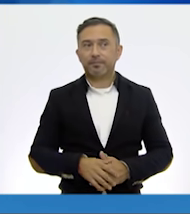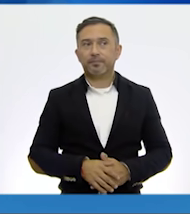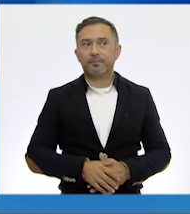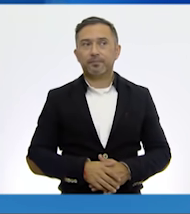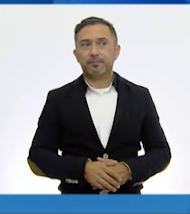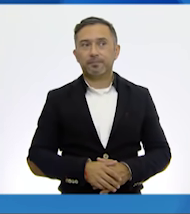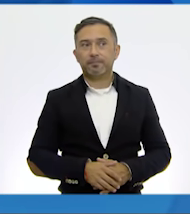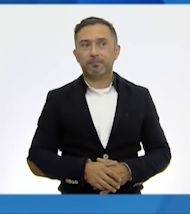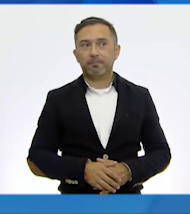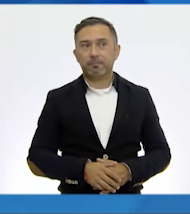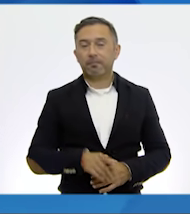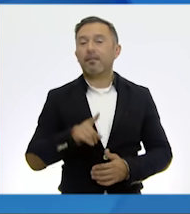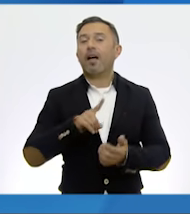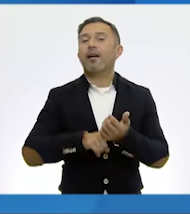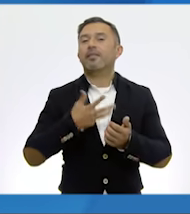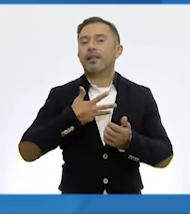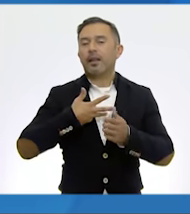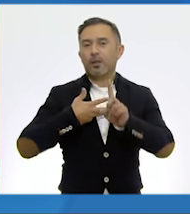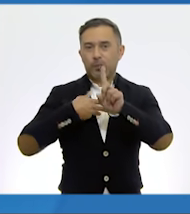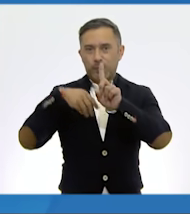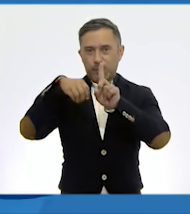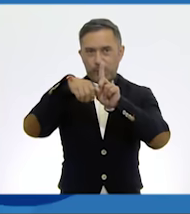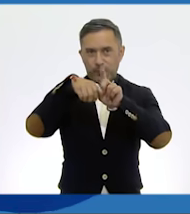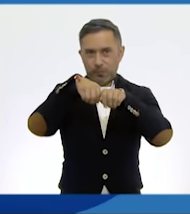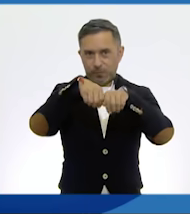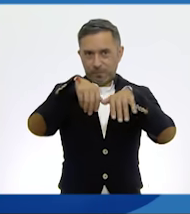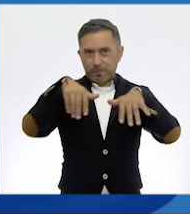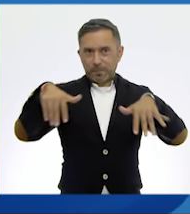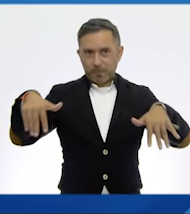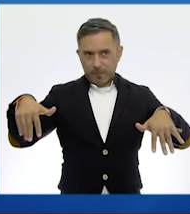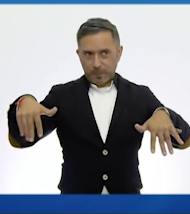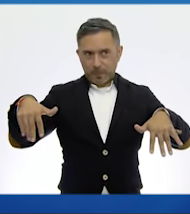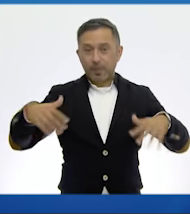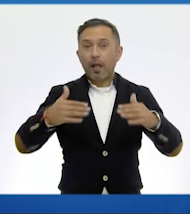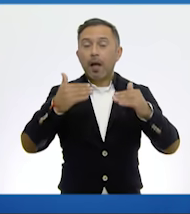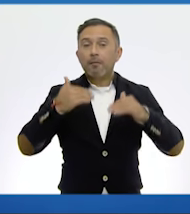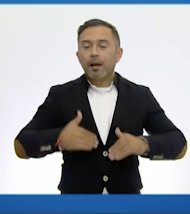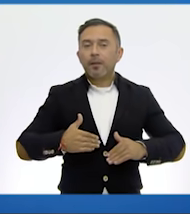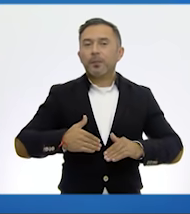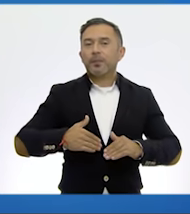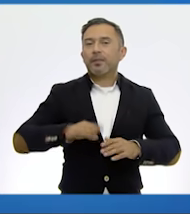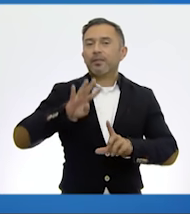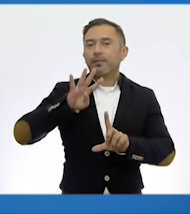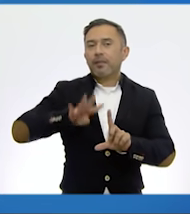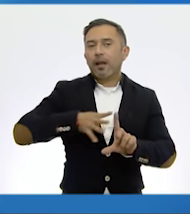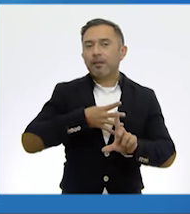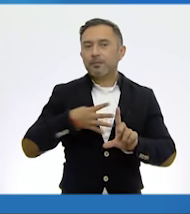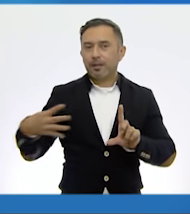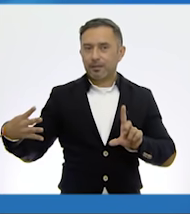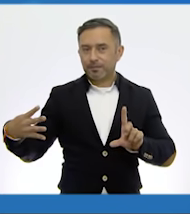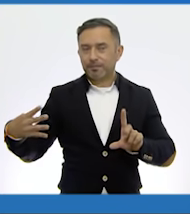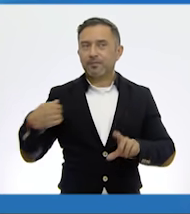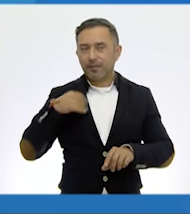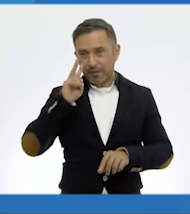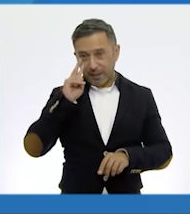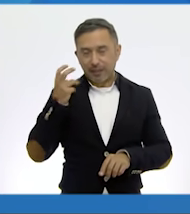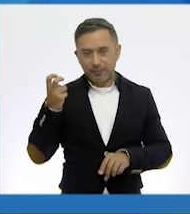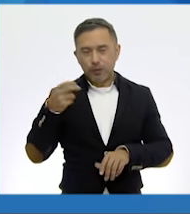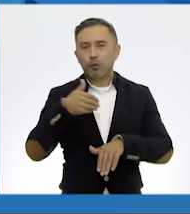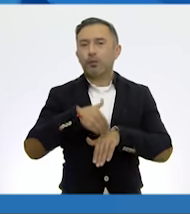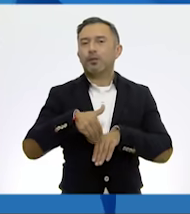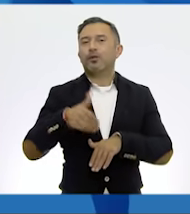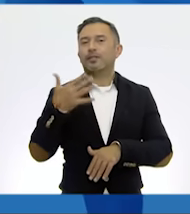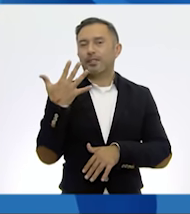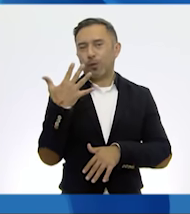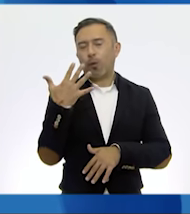Arriba encontramos un diagrama. Un diagrama. Y abajo, una tabla. tabla. Entonces, a esos dos también ponles el cinco o